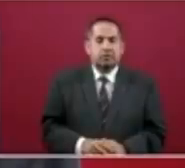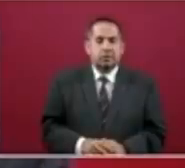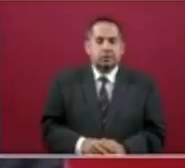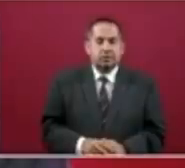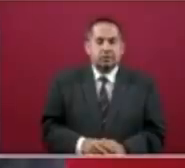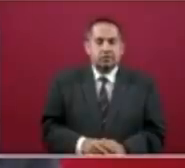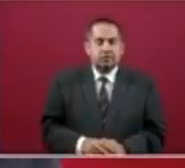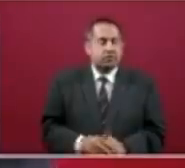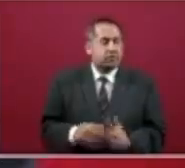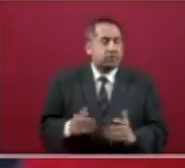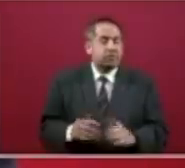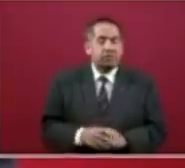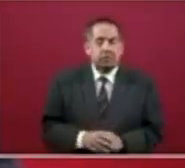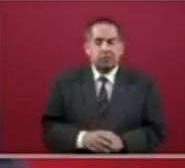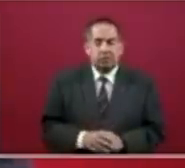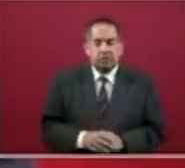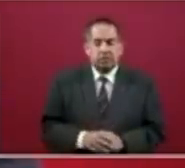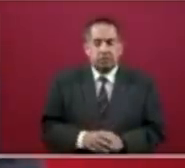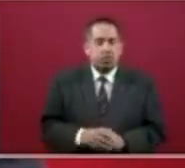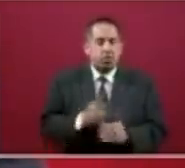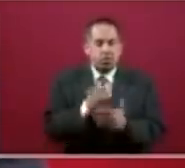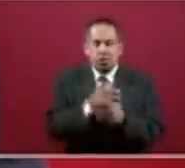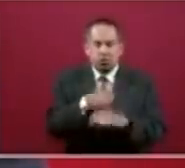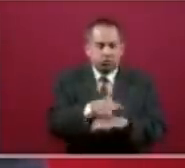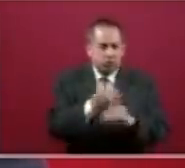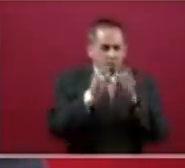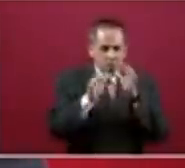No solo es la comunicación,